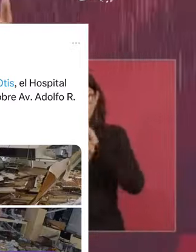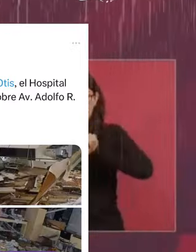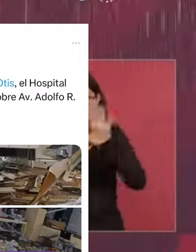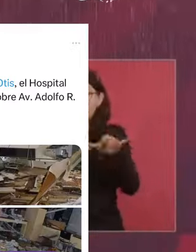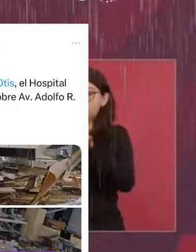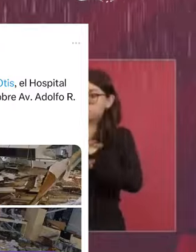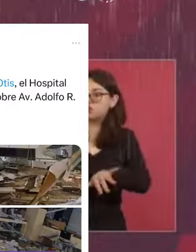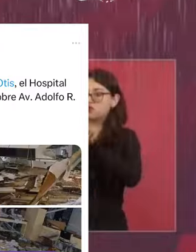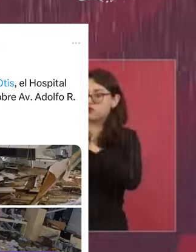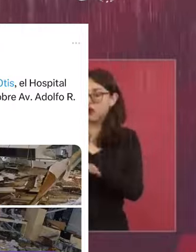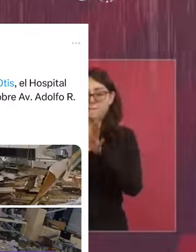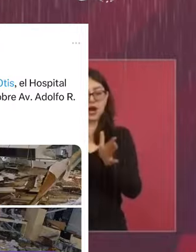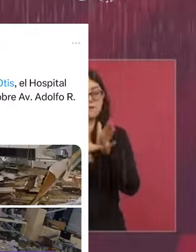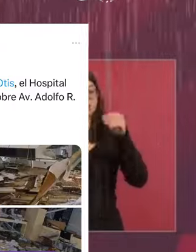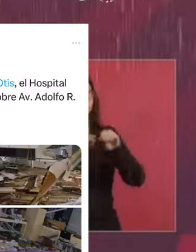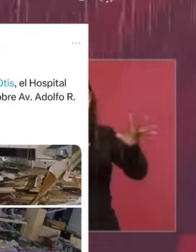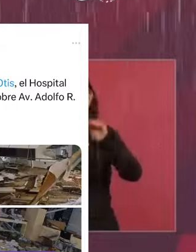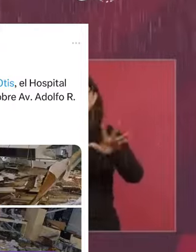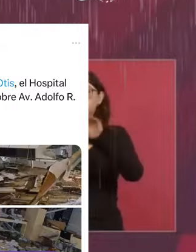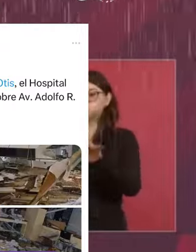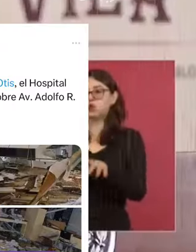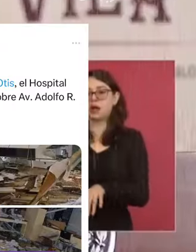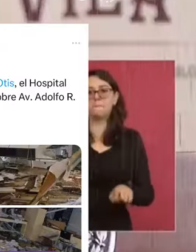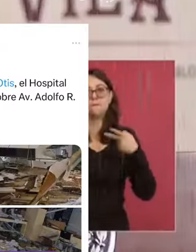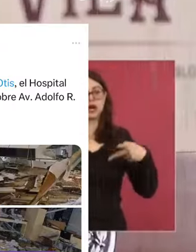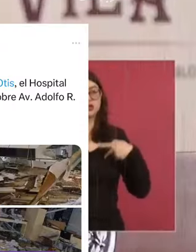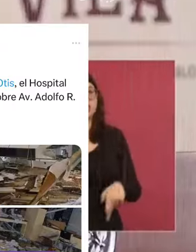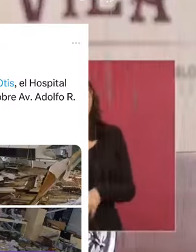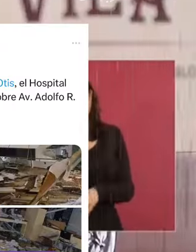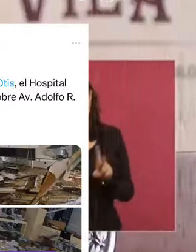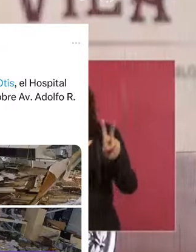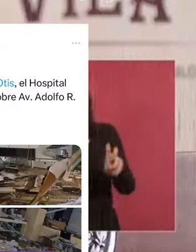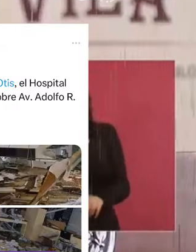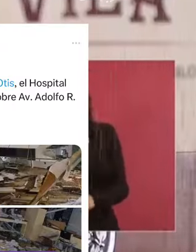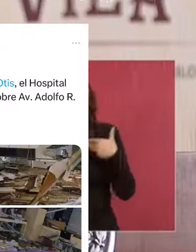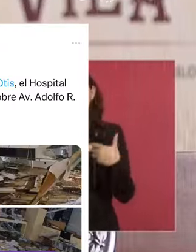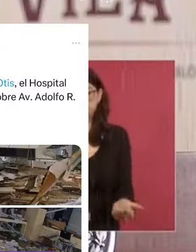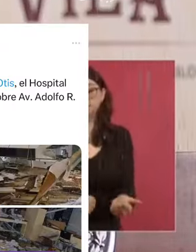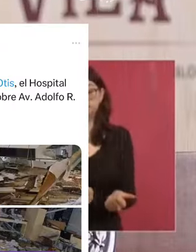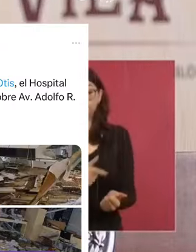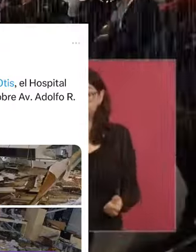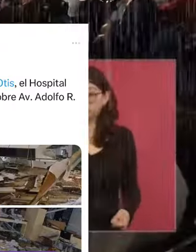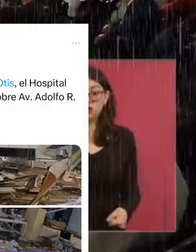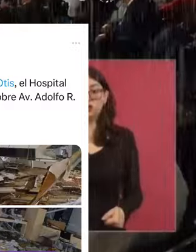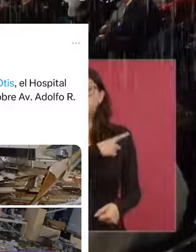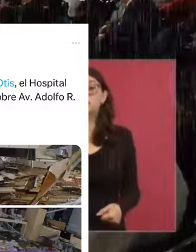informando, vamos concientizando, vamos purificando la vida pública. No hablaba yo de